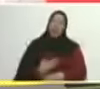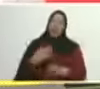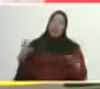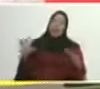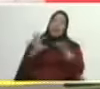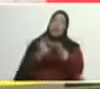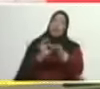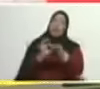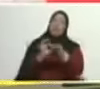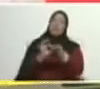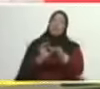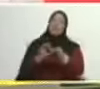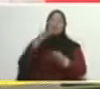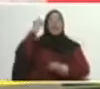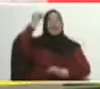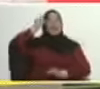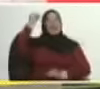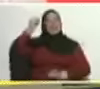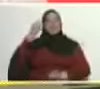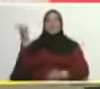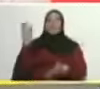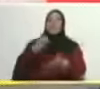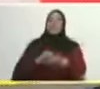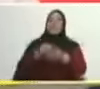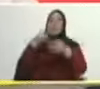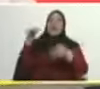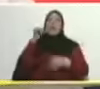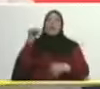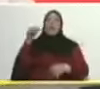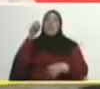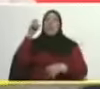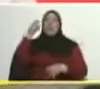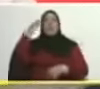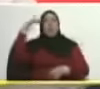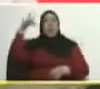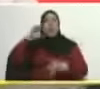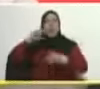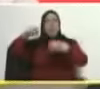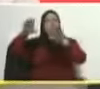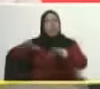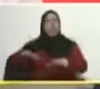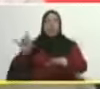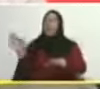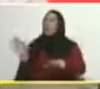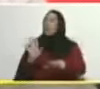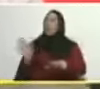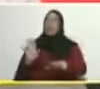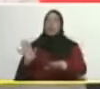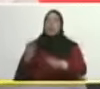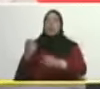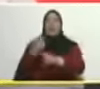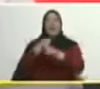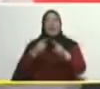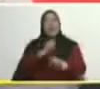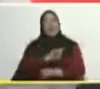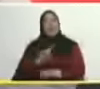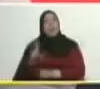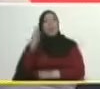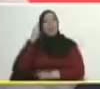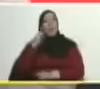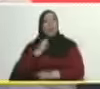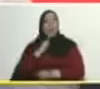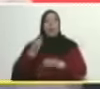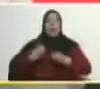unidad y avances. No renunciaremos a nuestros sueños ni traicionaremos el legado de los héroes, vivos o